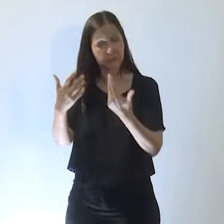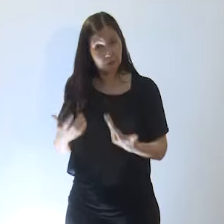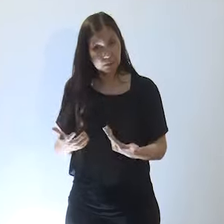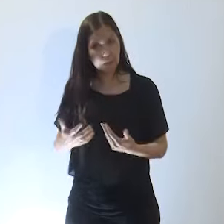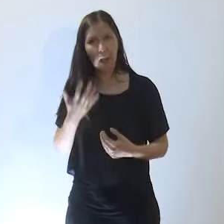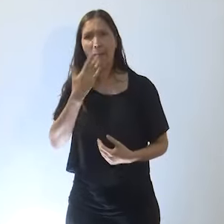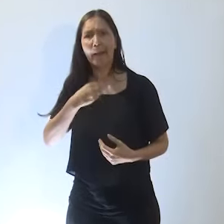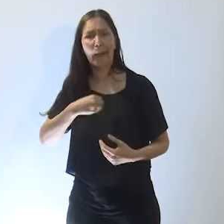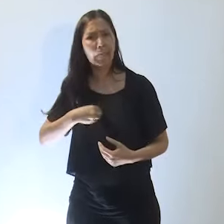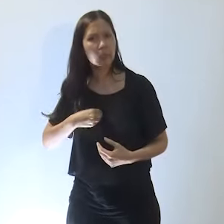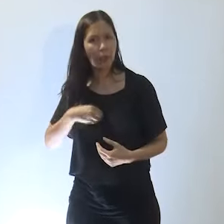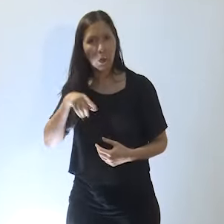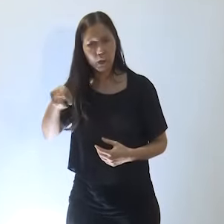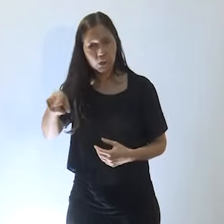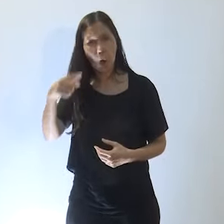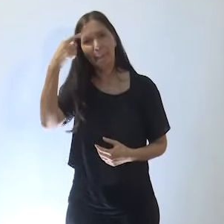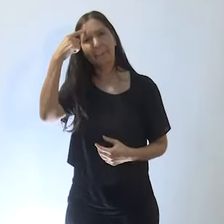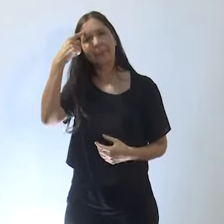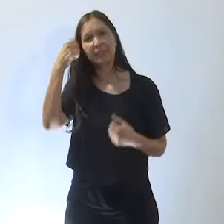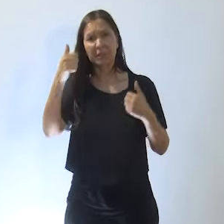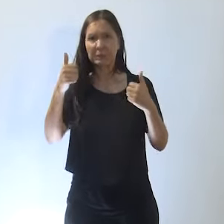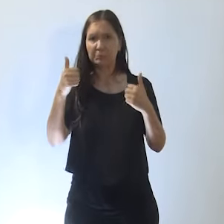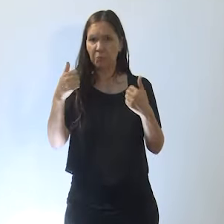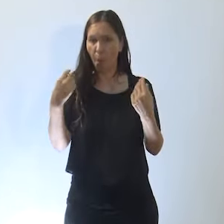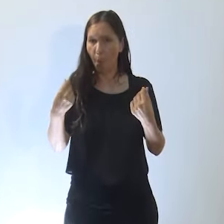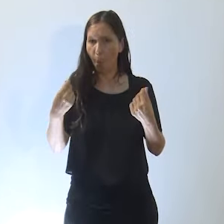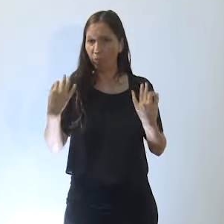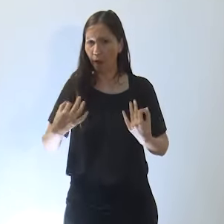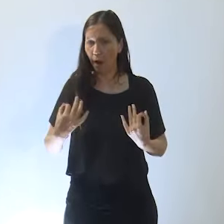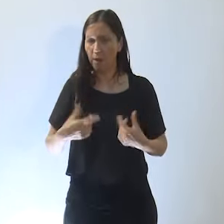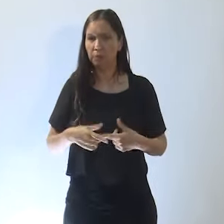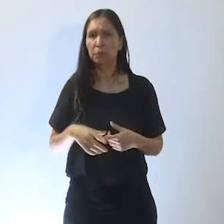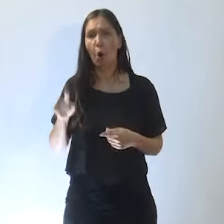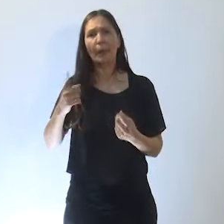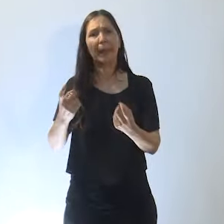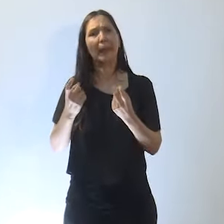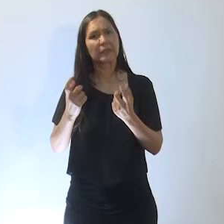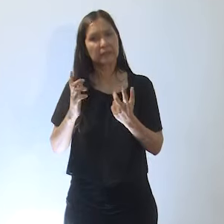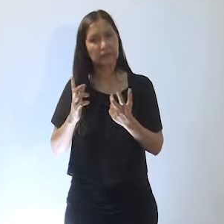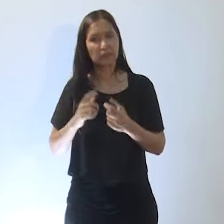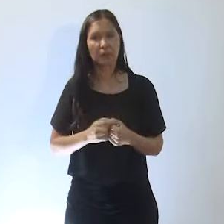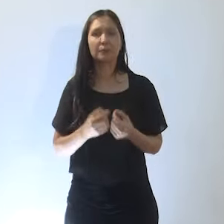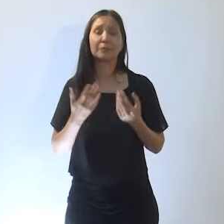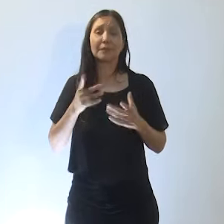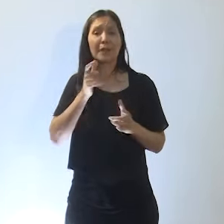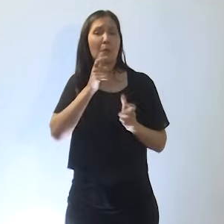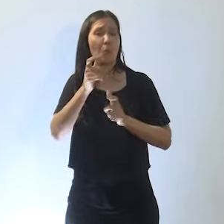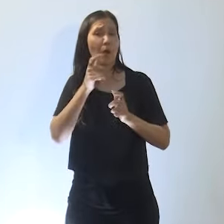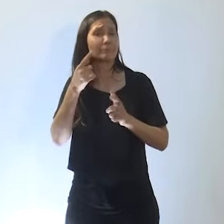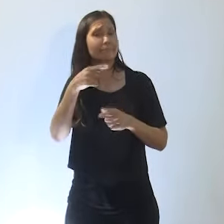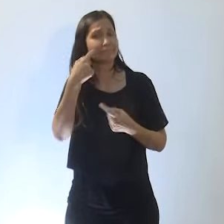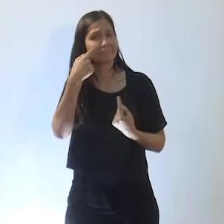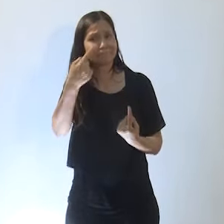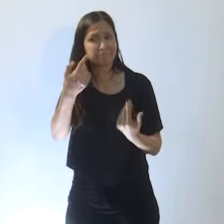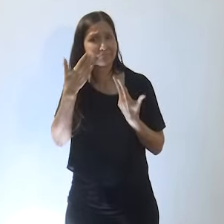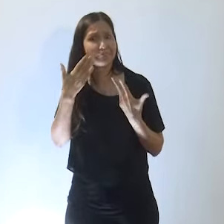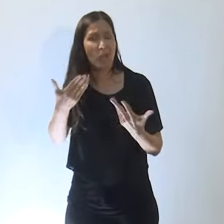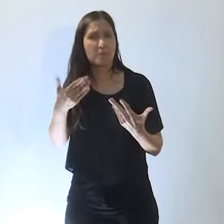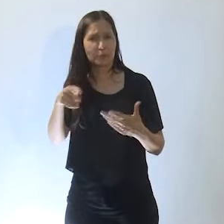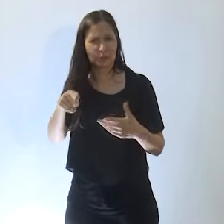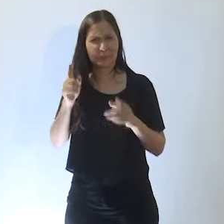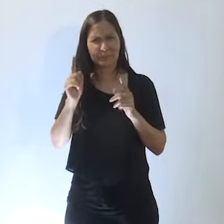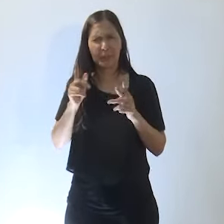parecía que era útil y necesario Entonces por ese lado encontramos esas respuestas en relación con lo que planteaba